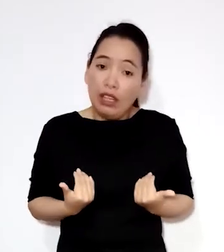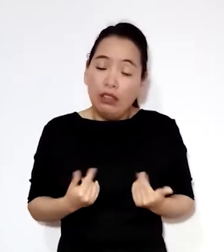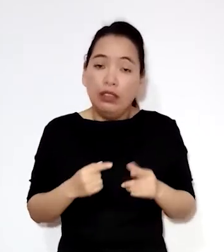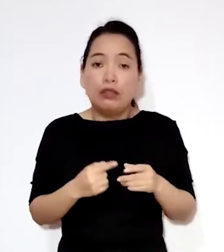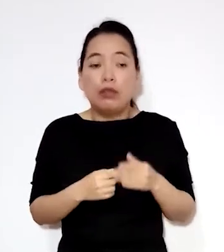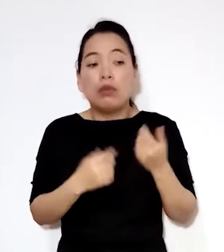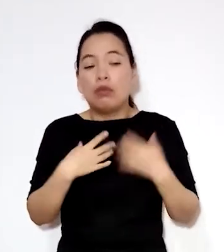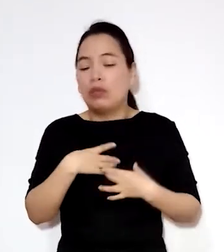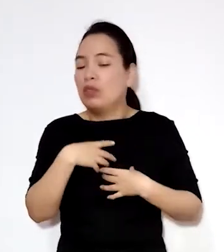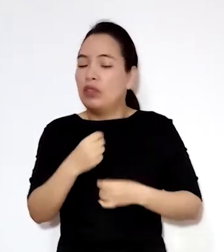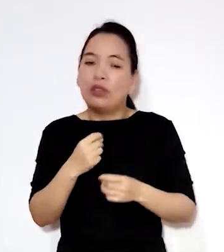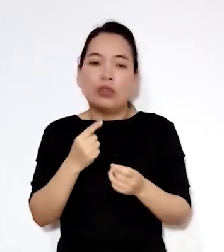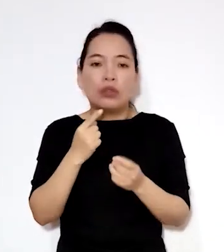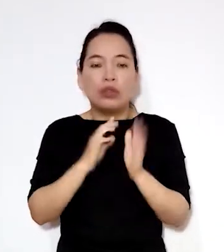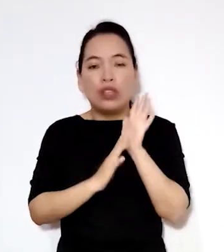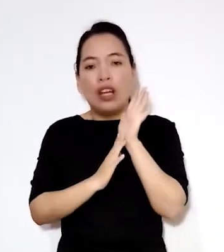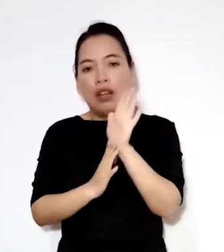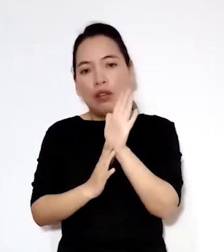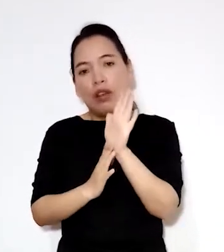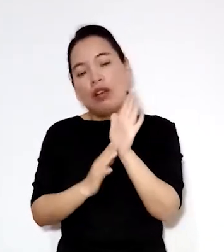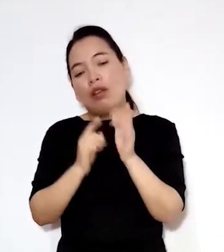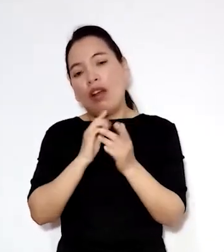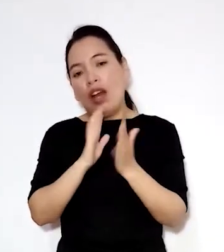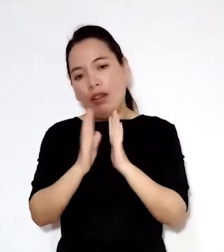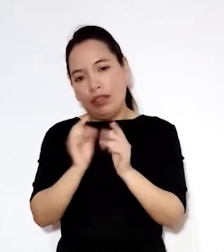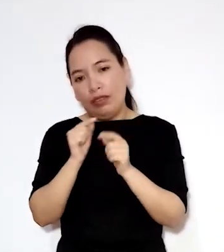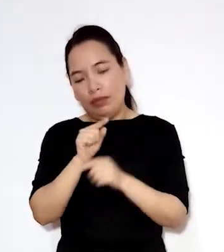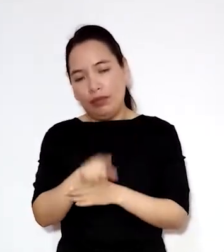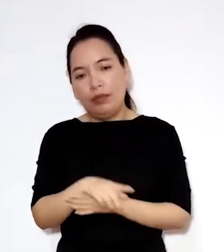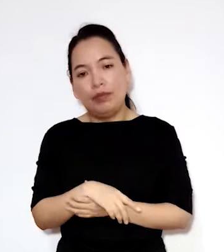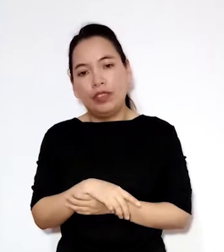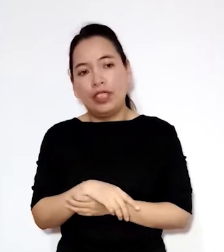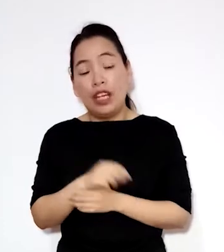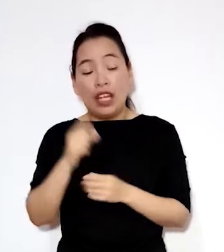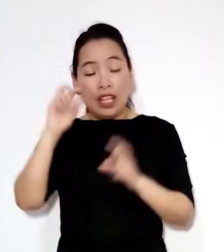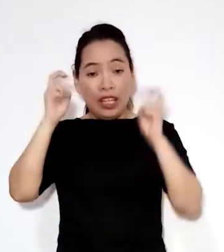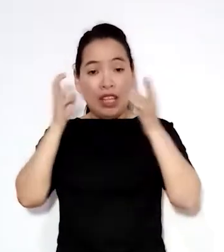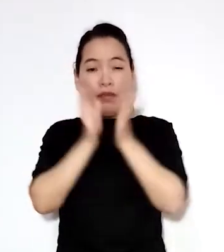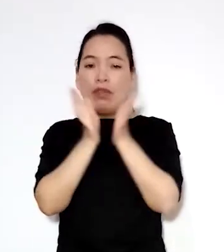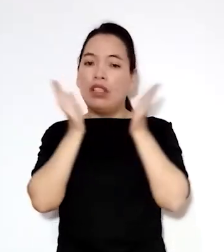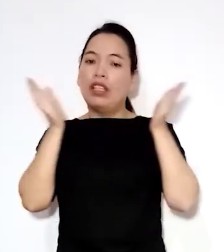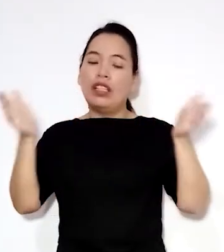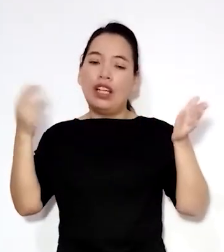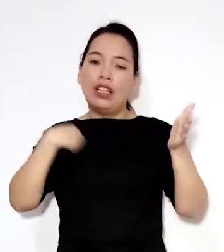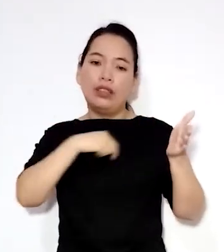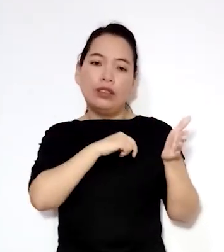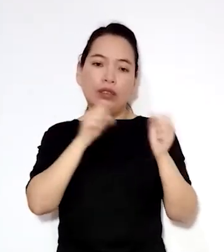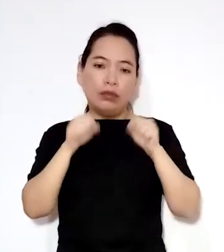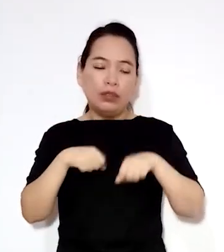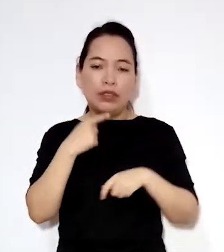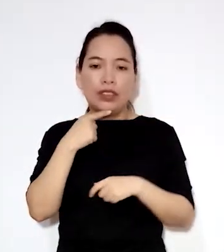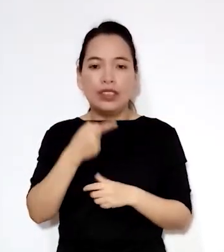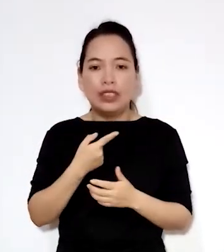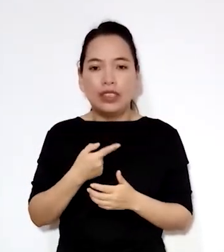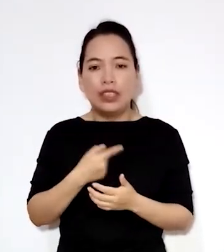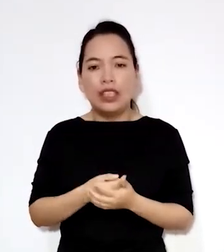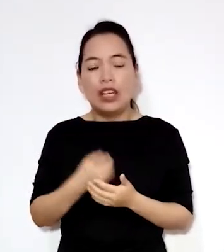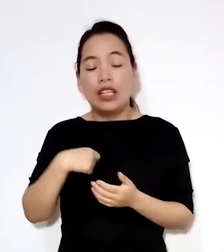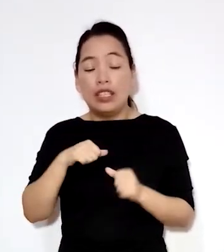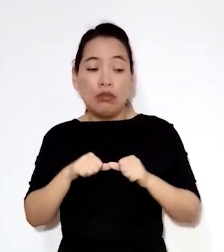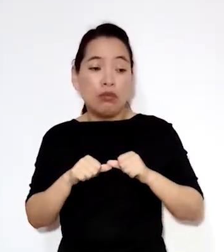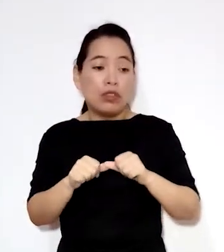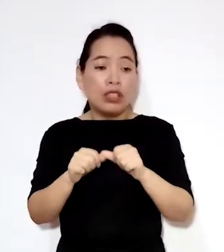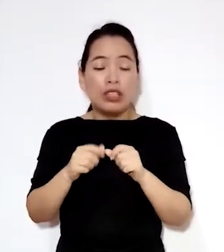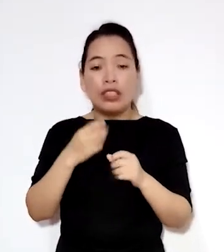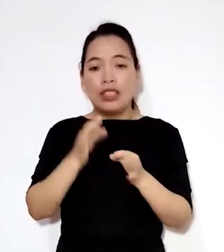de discutir con ustedes, ¿no? De manera muy general, lo que podemos decirles es que sigue existiendo un largo recorrido